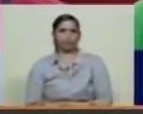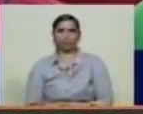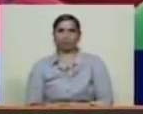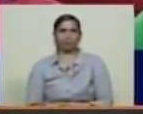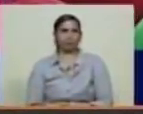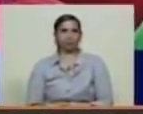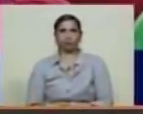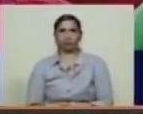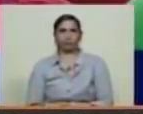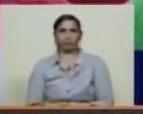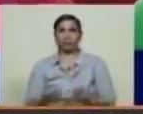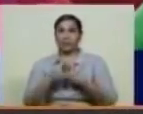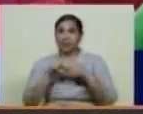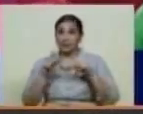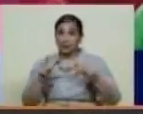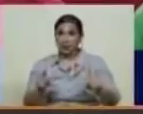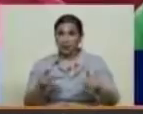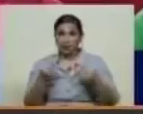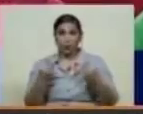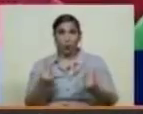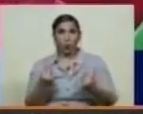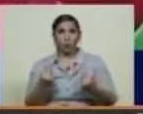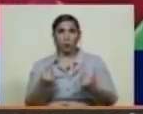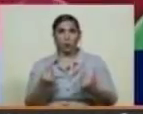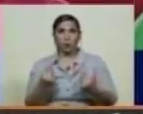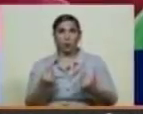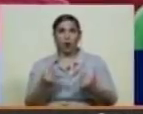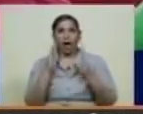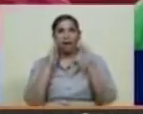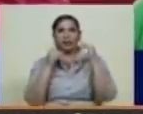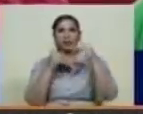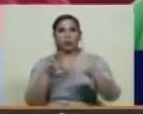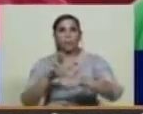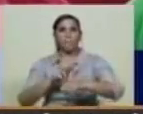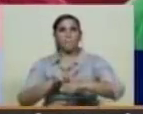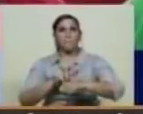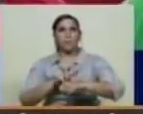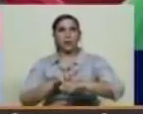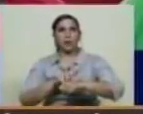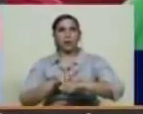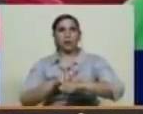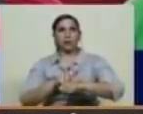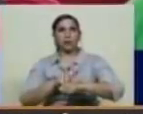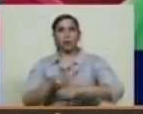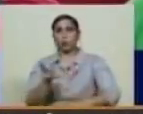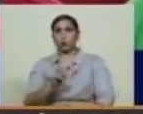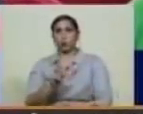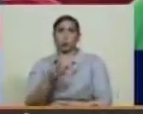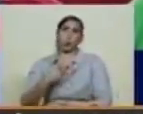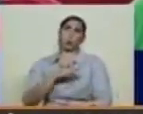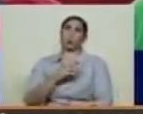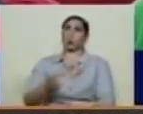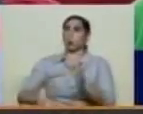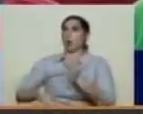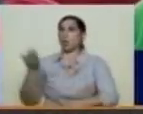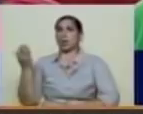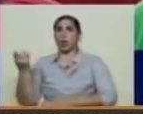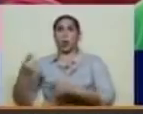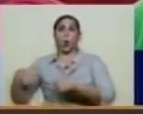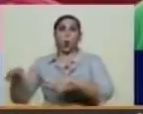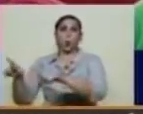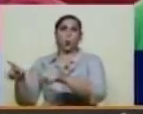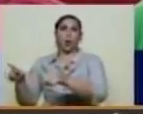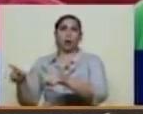Y notan la diferencia los que se van con la atención médica. No, que vámonos para otro lado que nos van a atender. No van a atender, si no tienes plata no